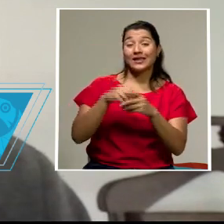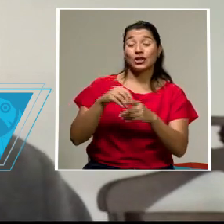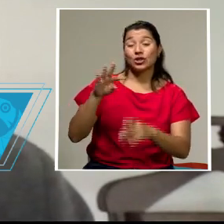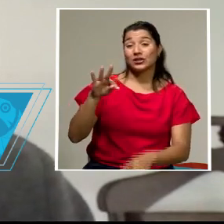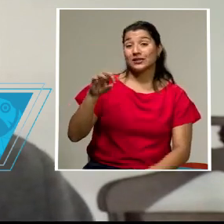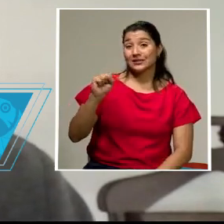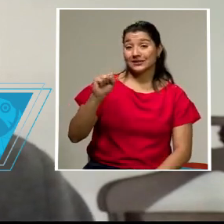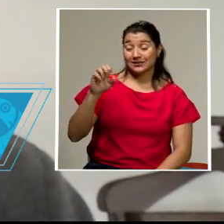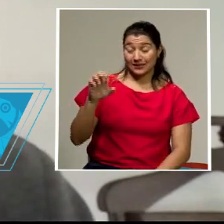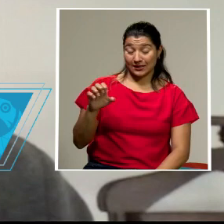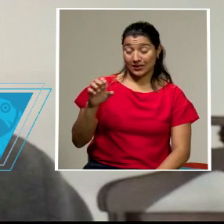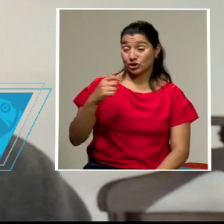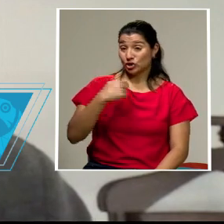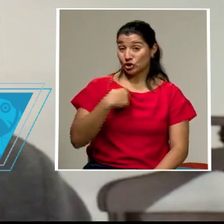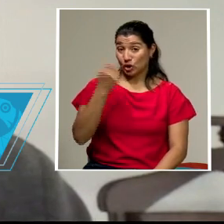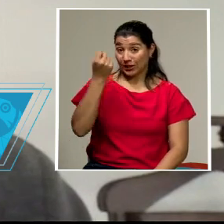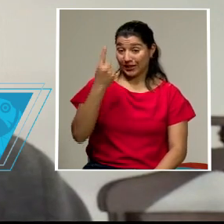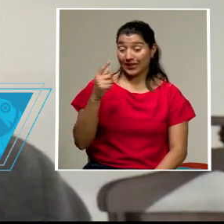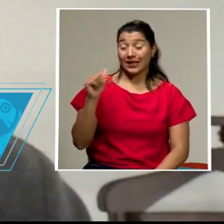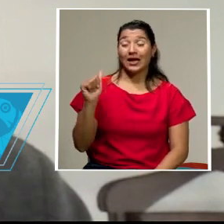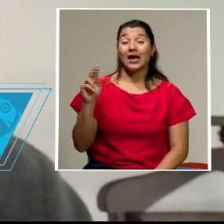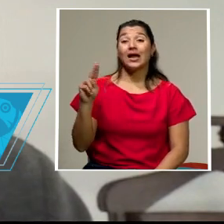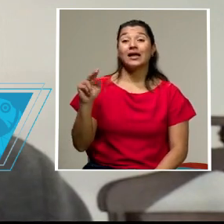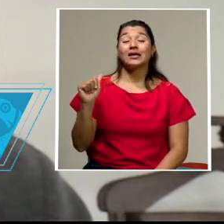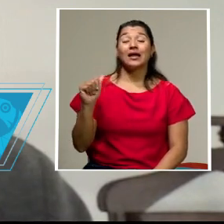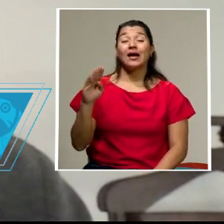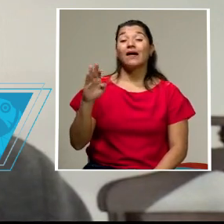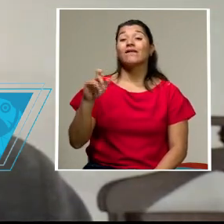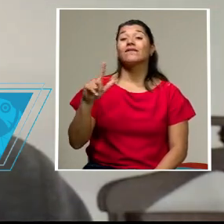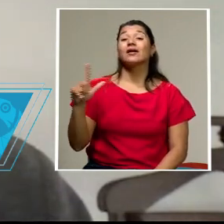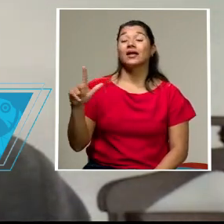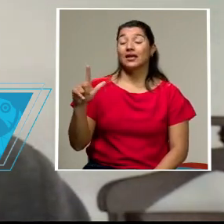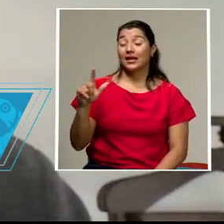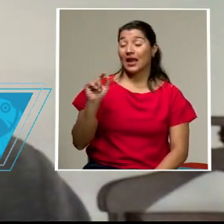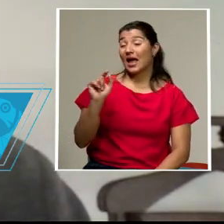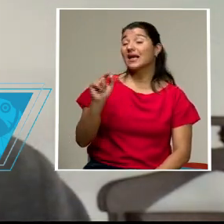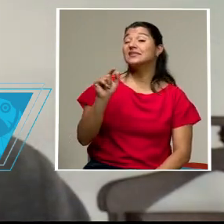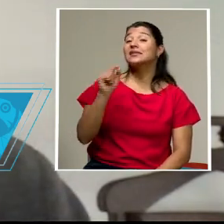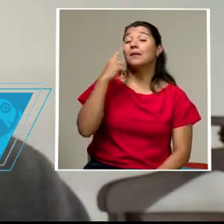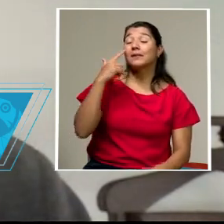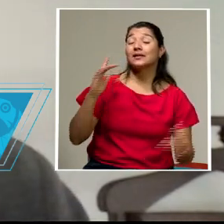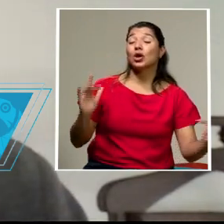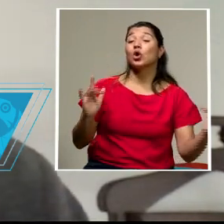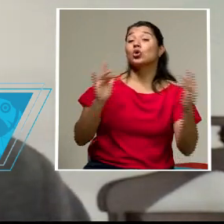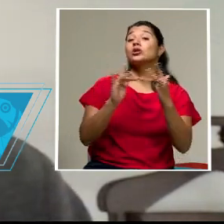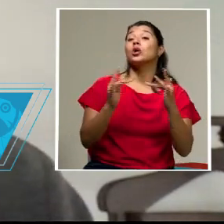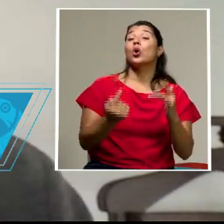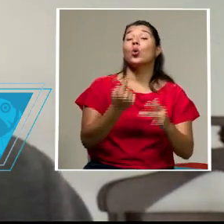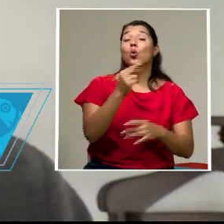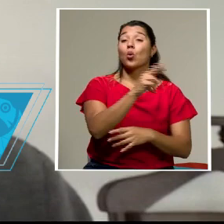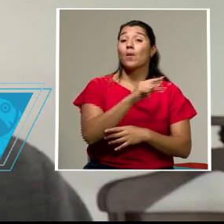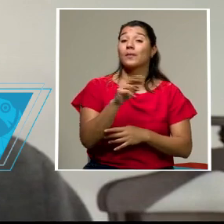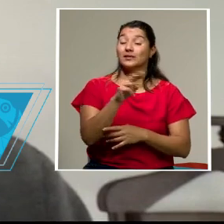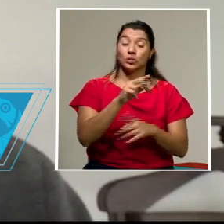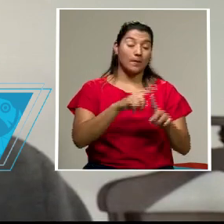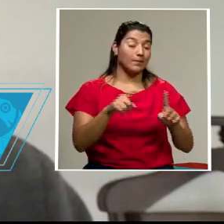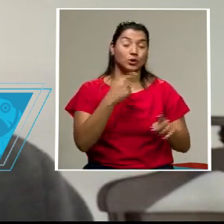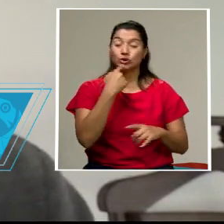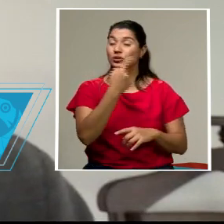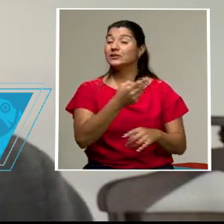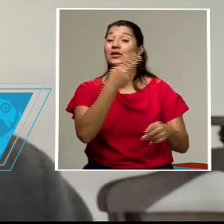Interno. Entiendo que doña Anabel Lang la contactó una persona que no se